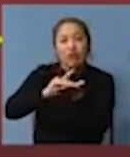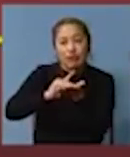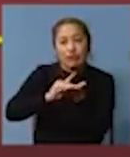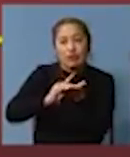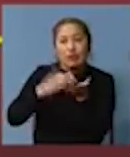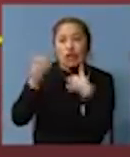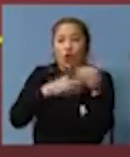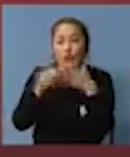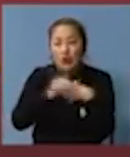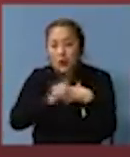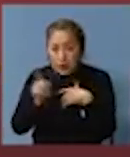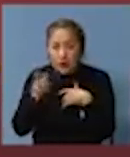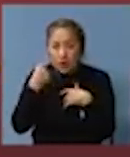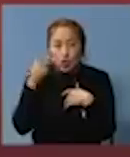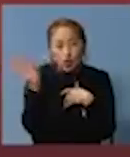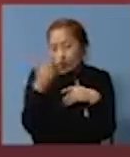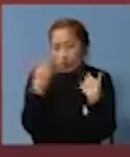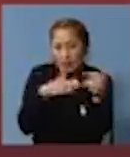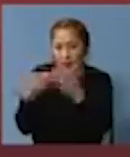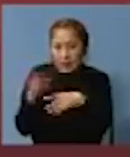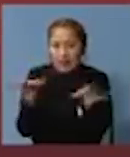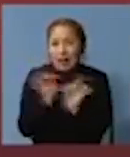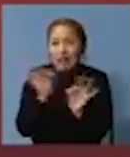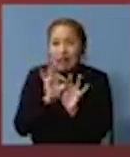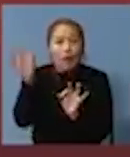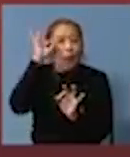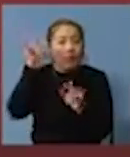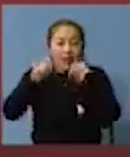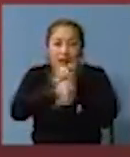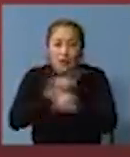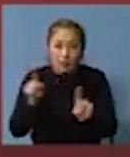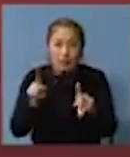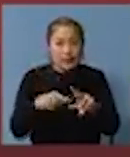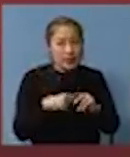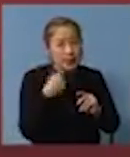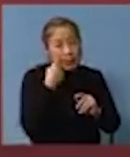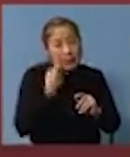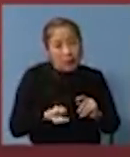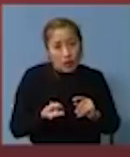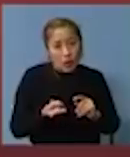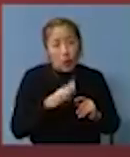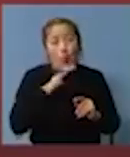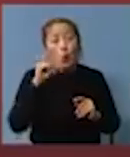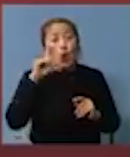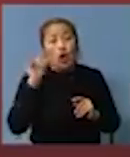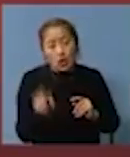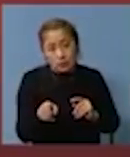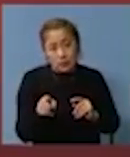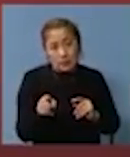El tema diputado, ya lo hablé con ellos, lo hablo con casa y hablo. Nadie más lo opina. Entonces veo, don Julio, no sé, no.